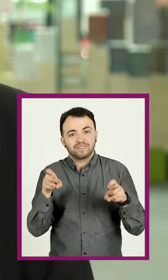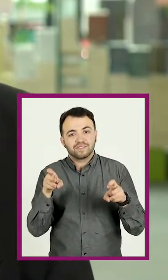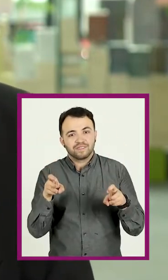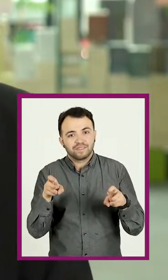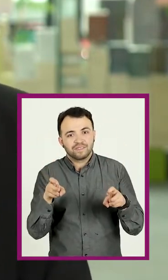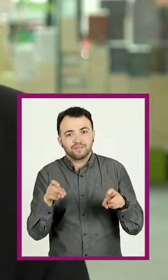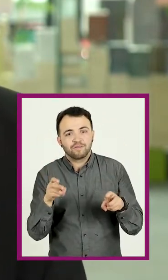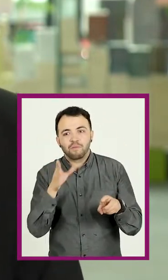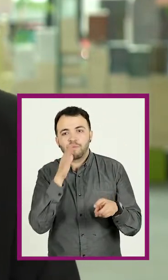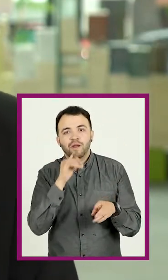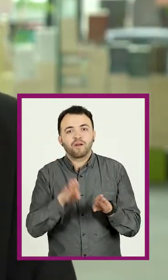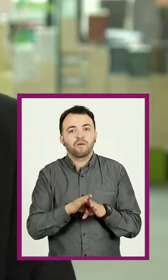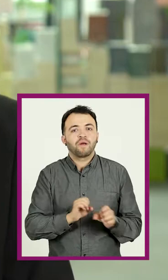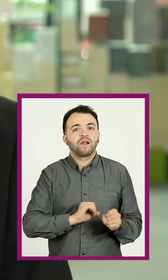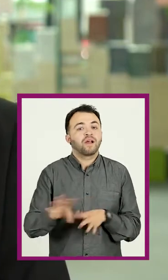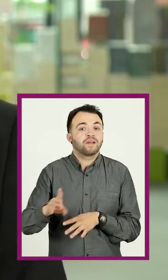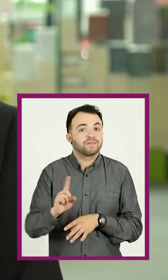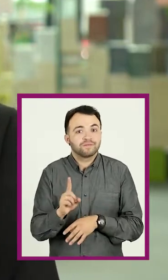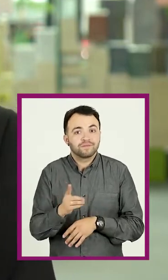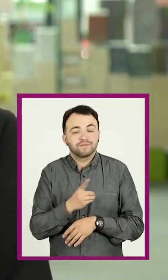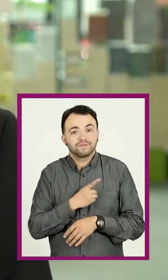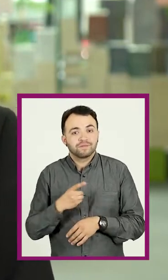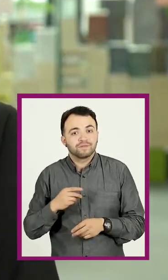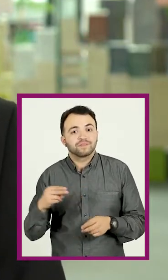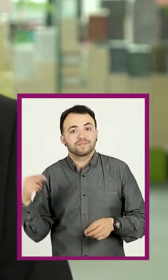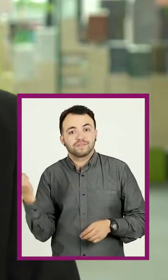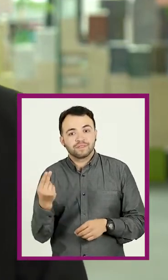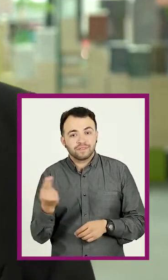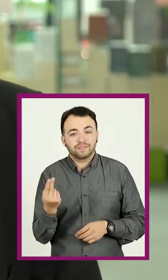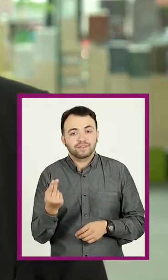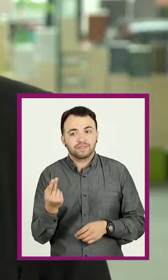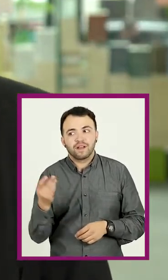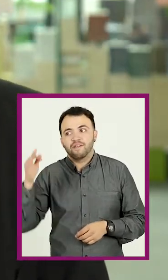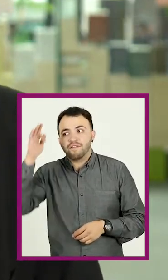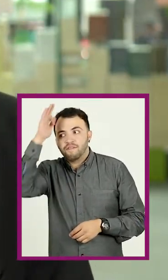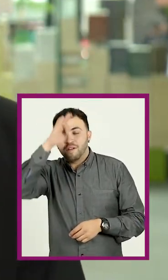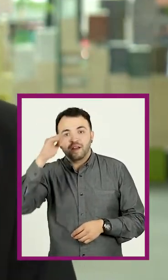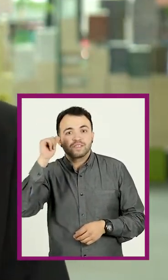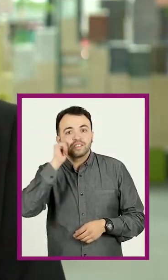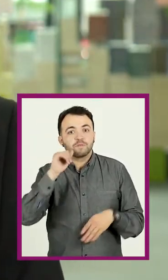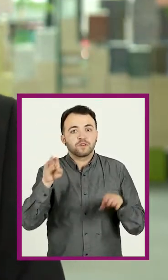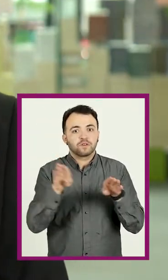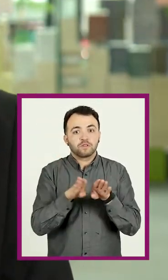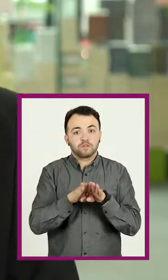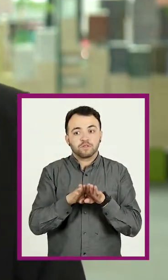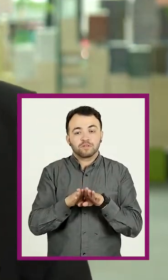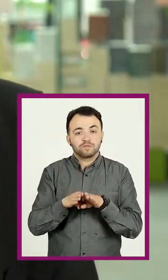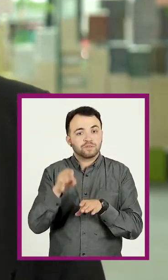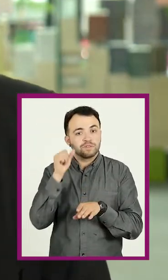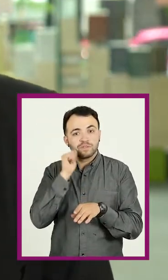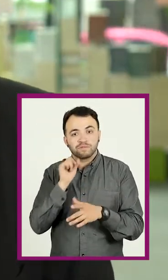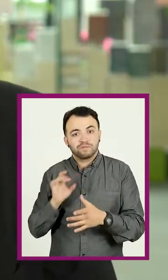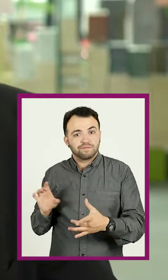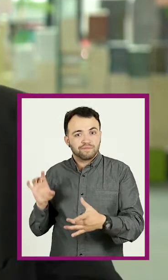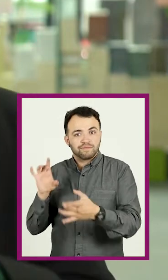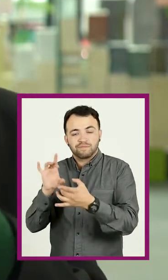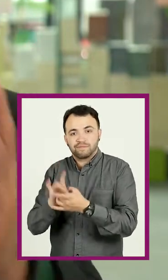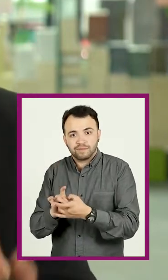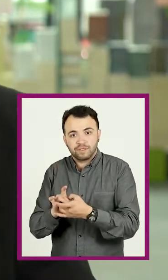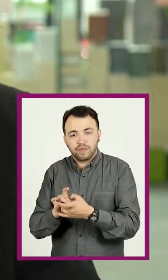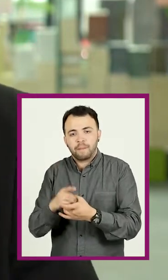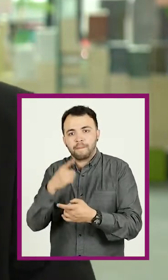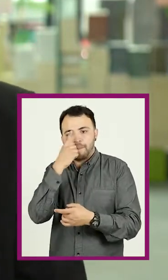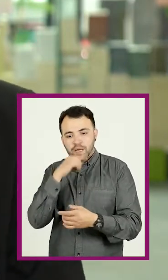que no se puede prescindir, es un tema ante el que la filosofía siempre se ha sentido de múltiples maneras, a veces hasta